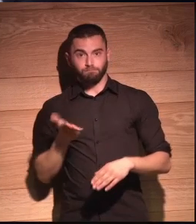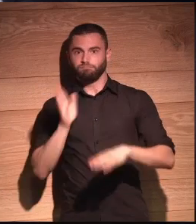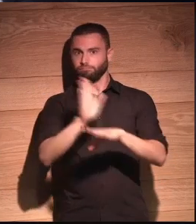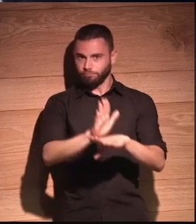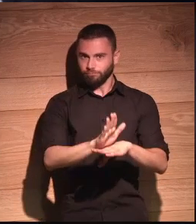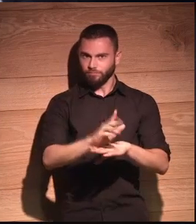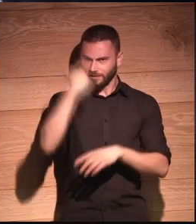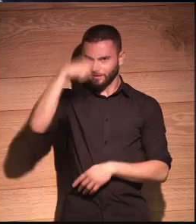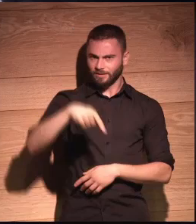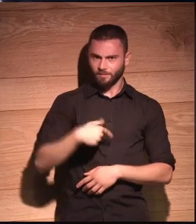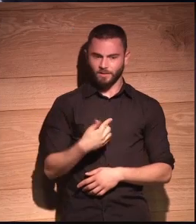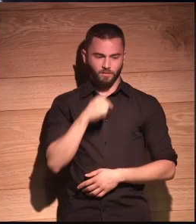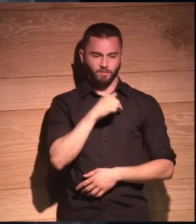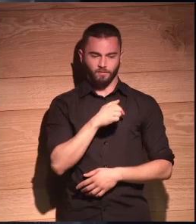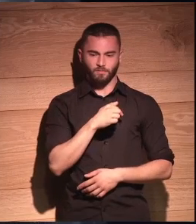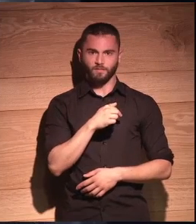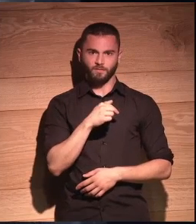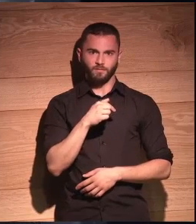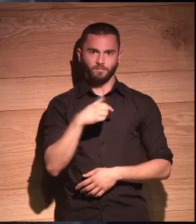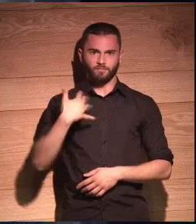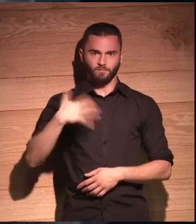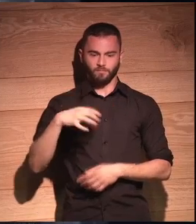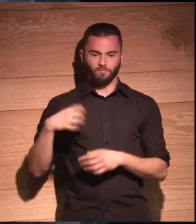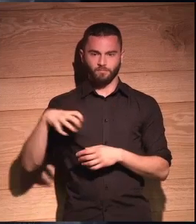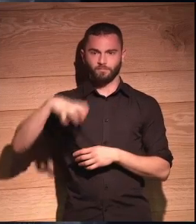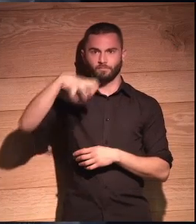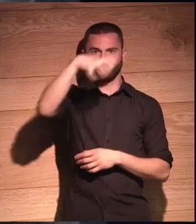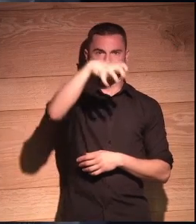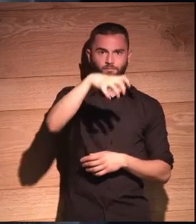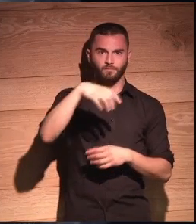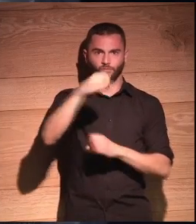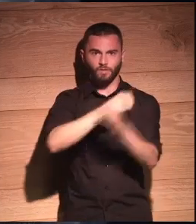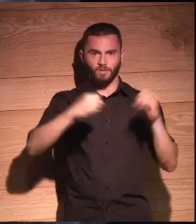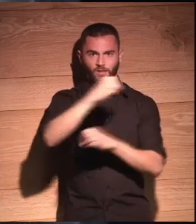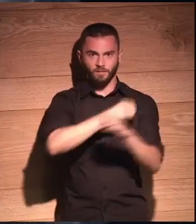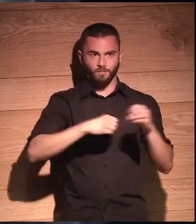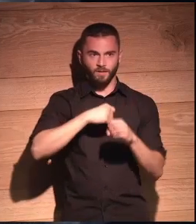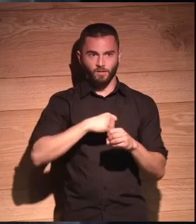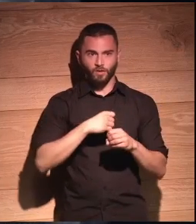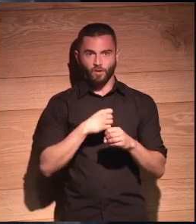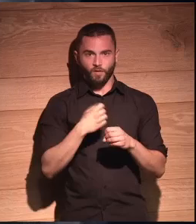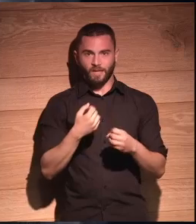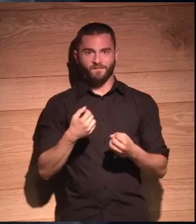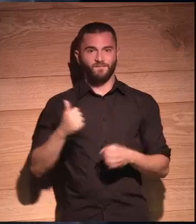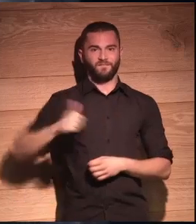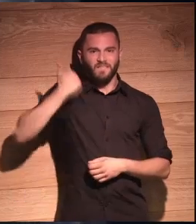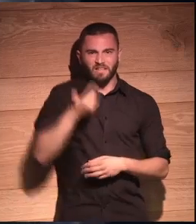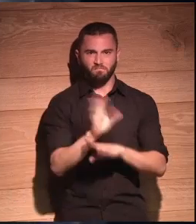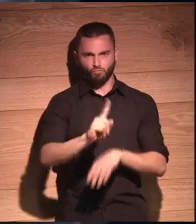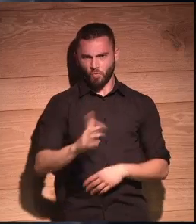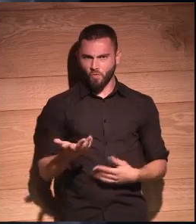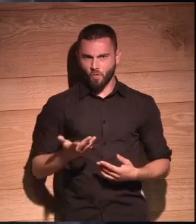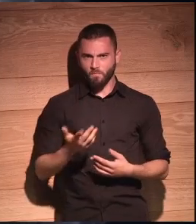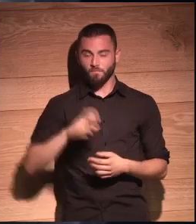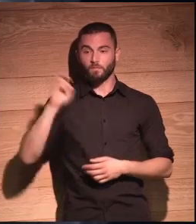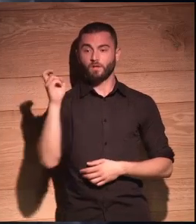ya es bastante épica. Es decir, subir al espacio, las misiones tripuladas ya tenían una épica que no había que fingir, ¿no? Quizás